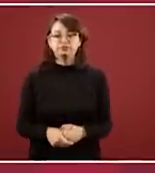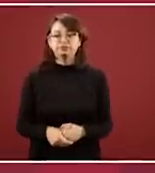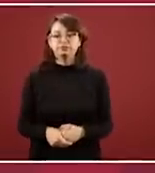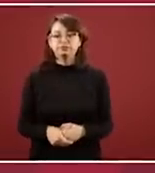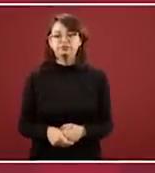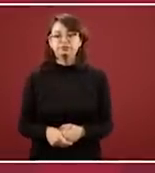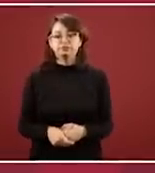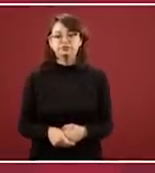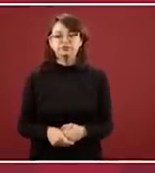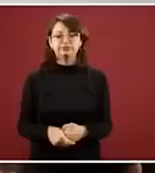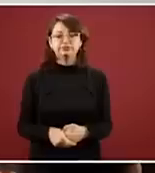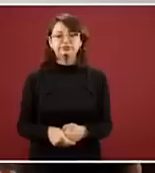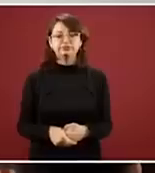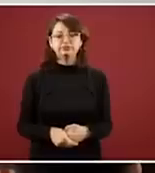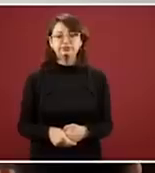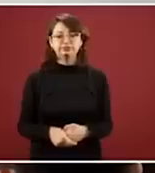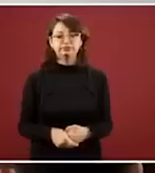se les